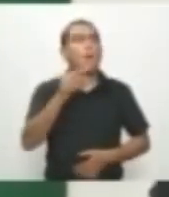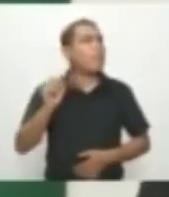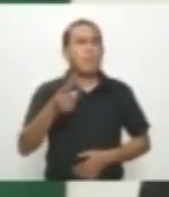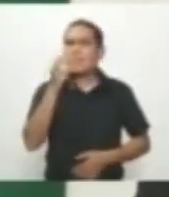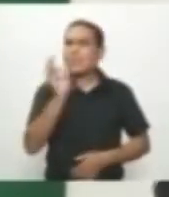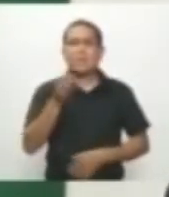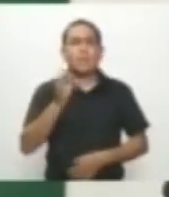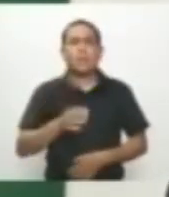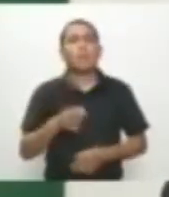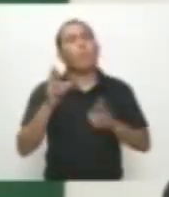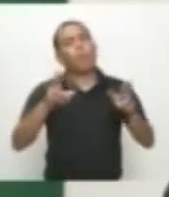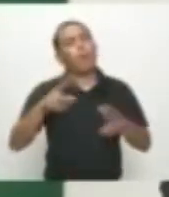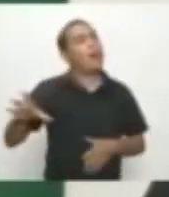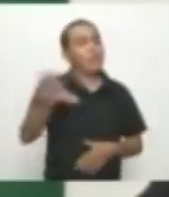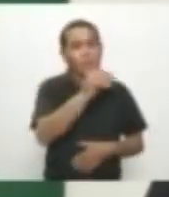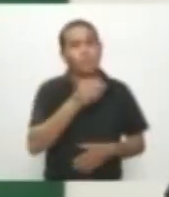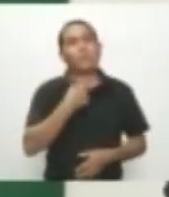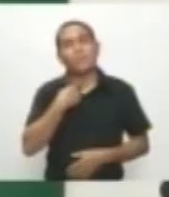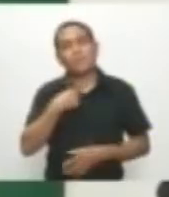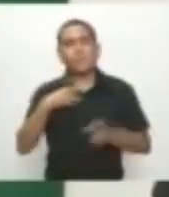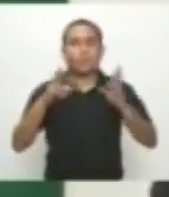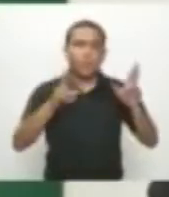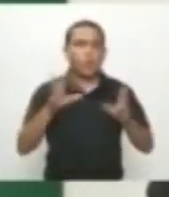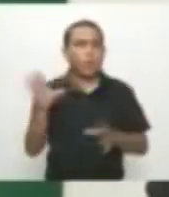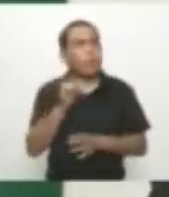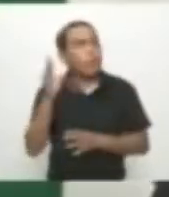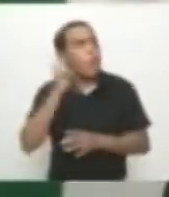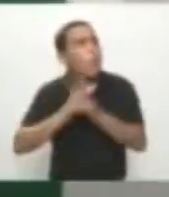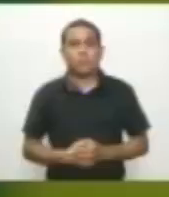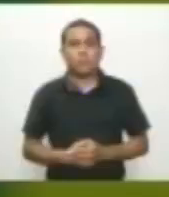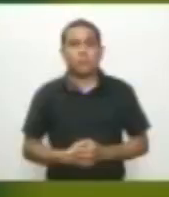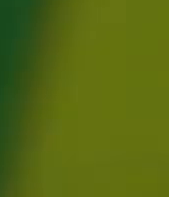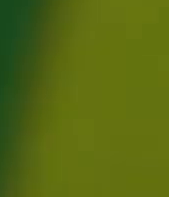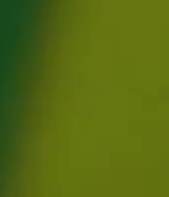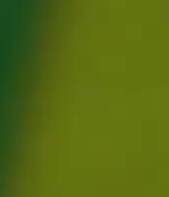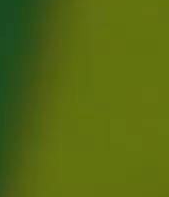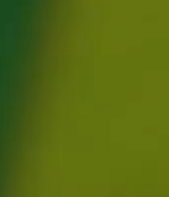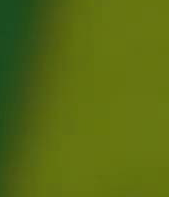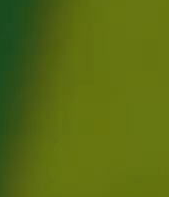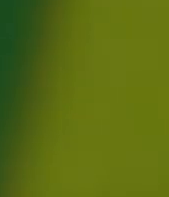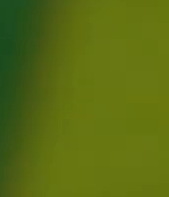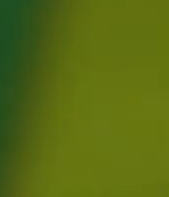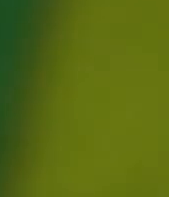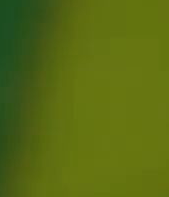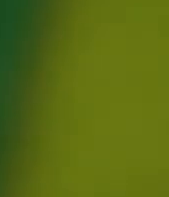y espero que sea del agrado de todos los que no la han escuchado, que la escuchen, que es hermosa y tiene un hermoso video.